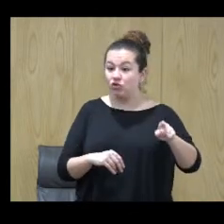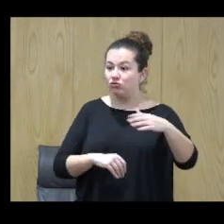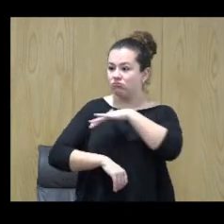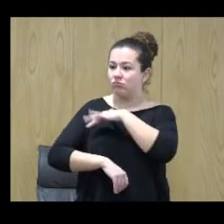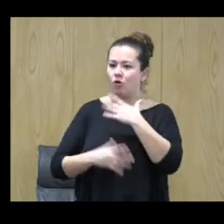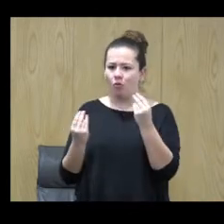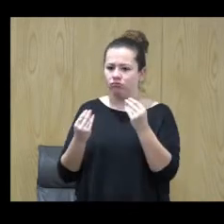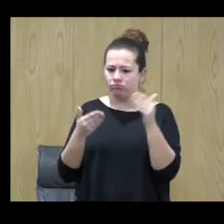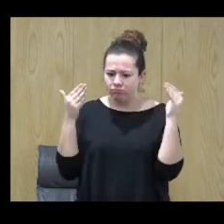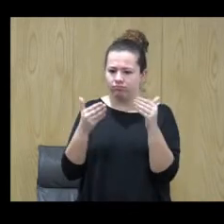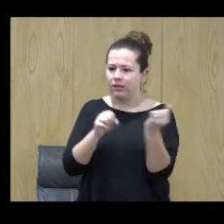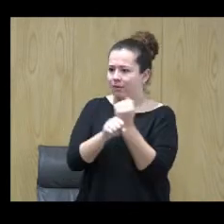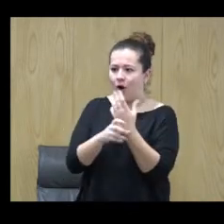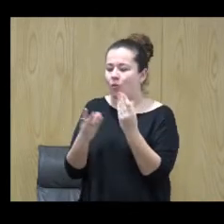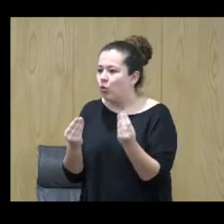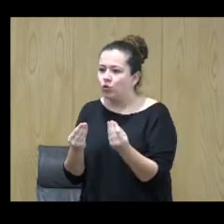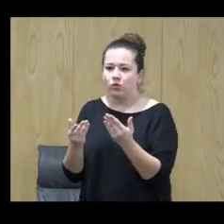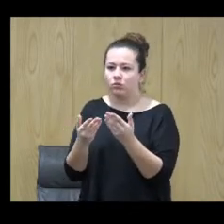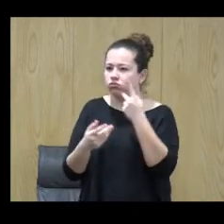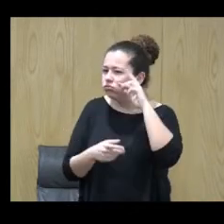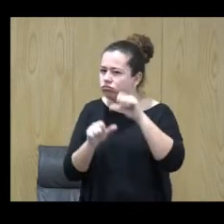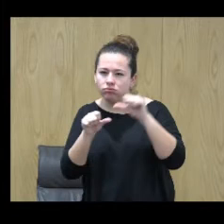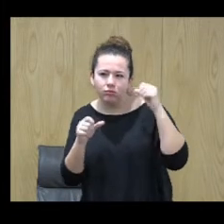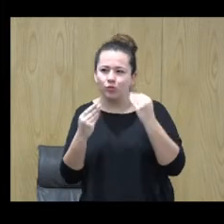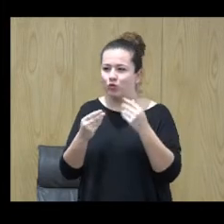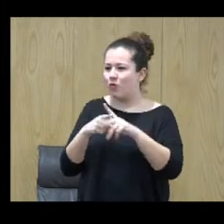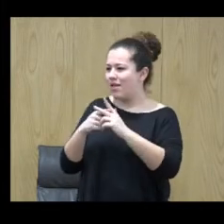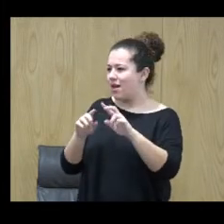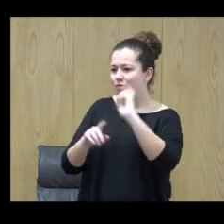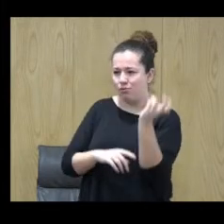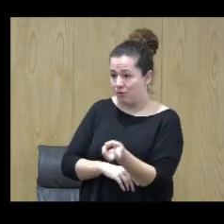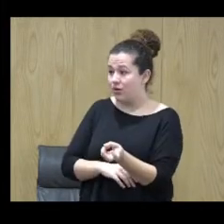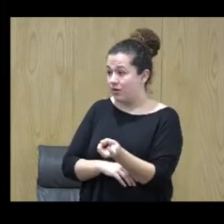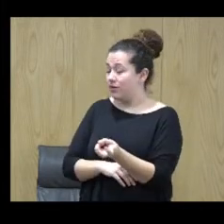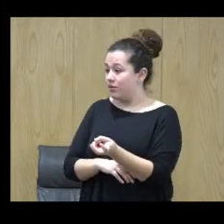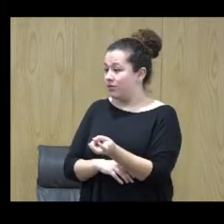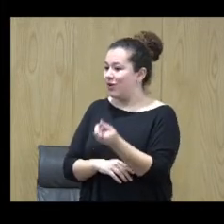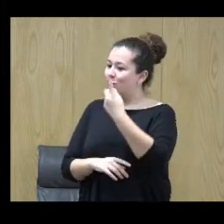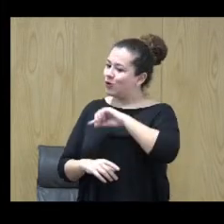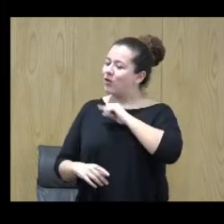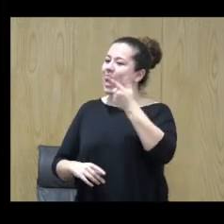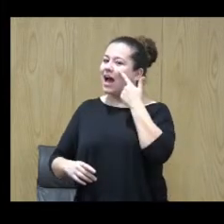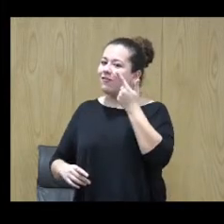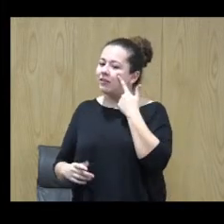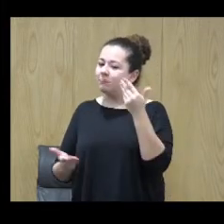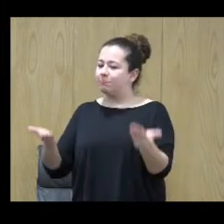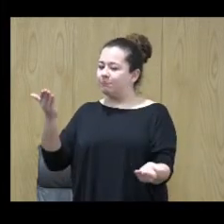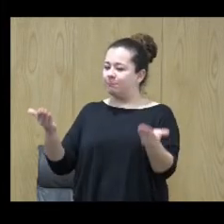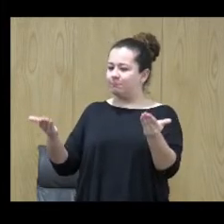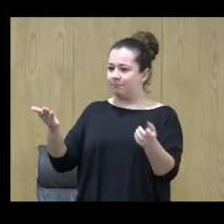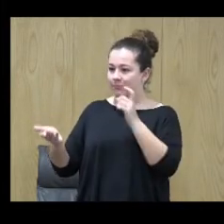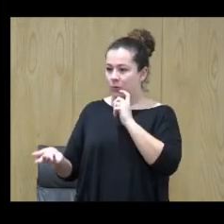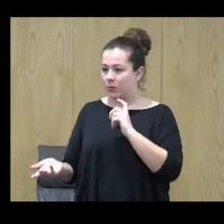digamos, atareados, muy, muy, muy experimentados con materiales de todo tipo. Vamos a ver qué planteamiento teníamos,